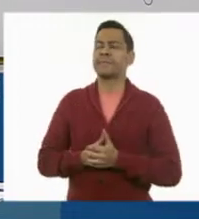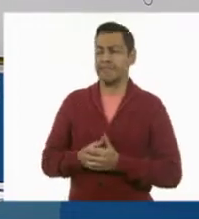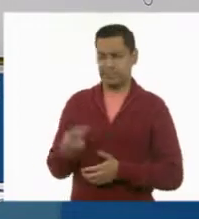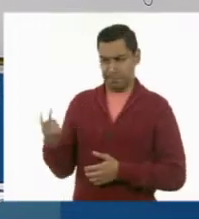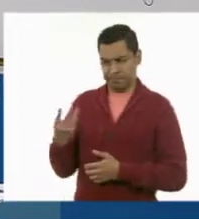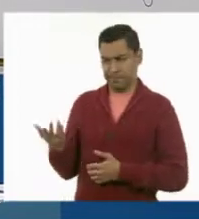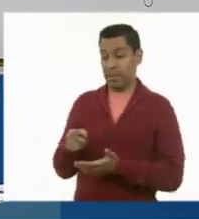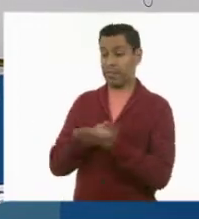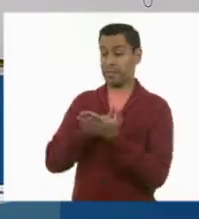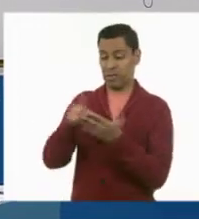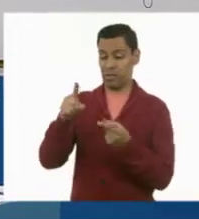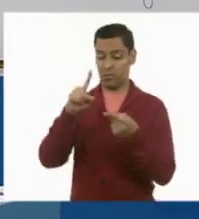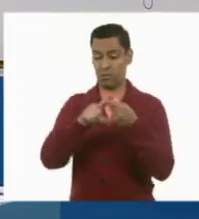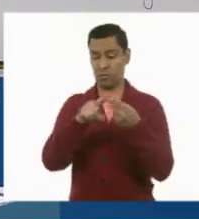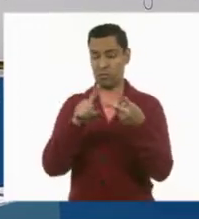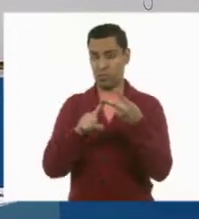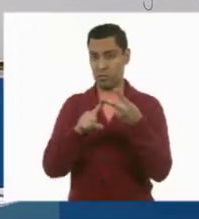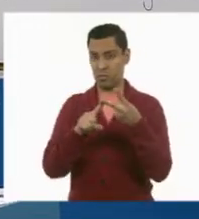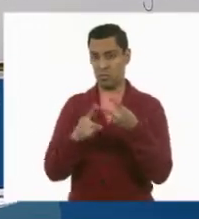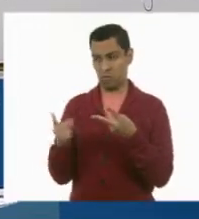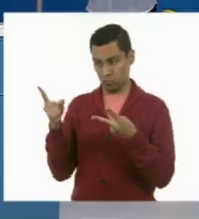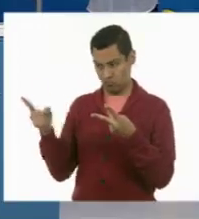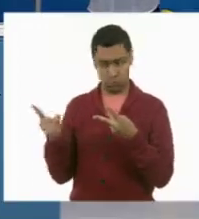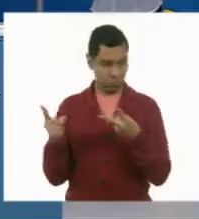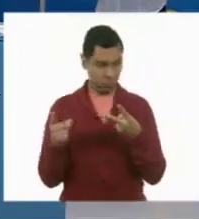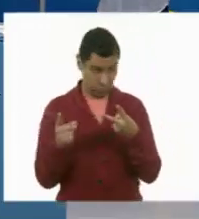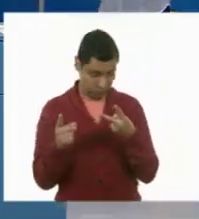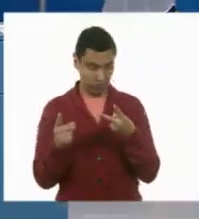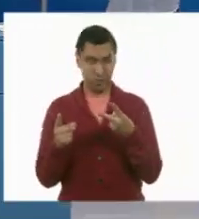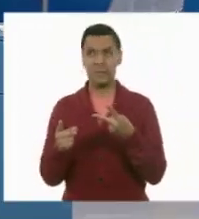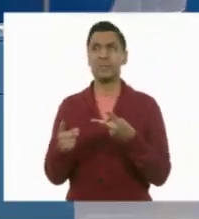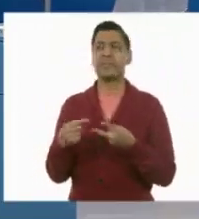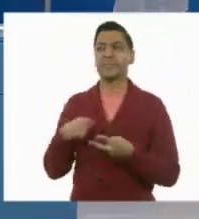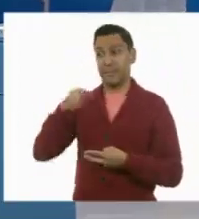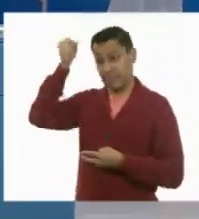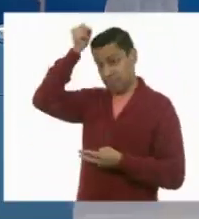dos derechos más cada uno. ¿Okay? Muy bien. Sí, maestra.